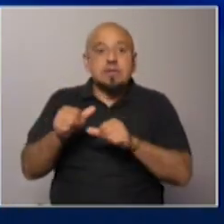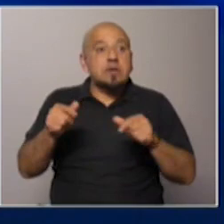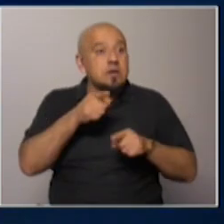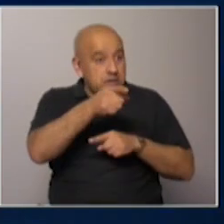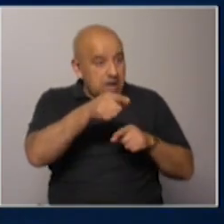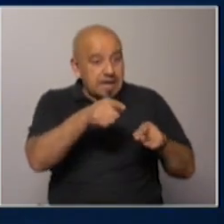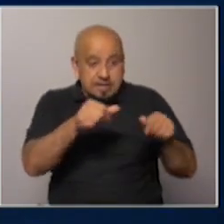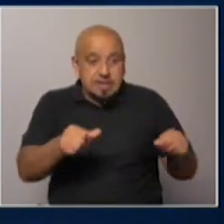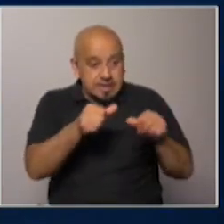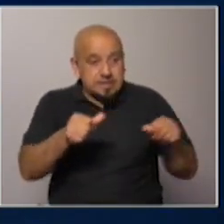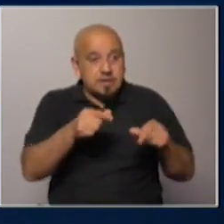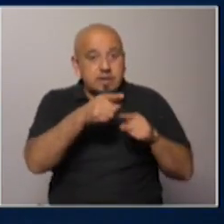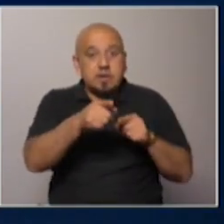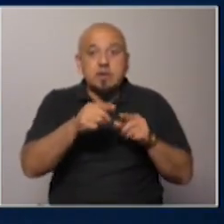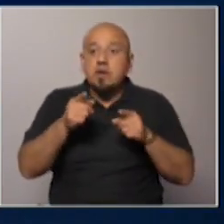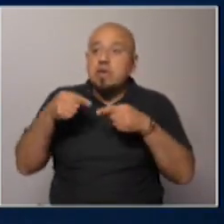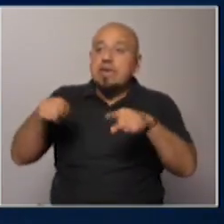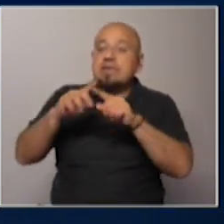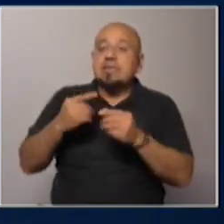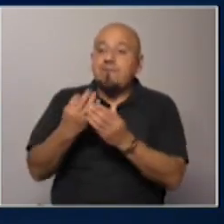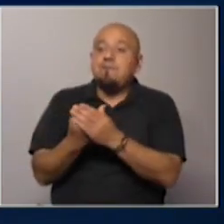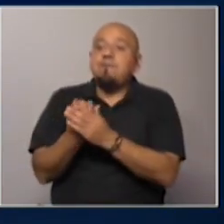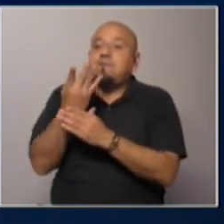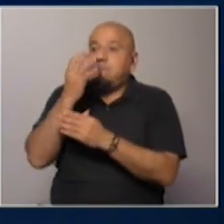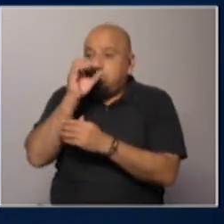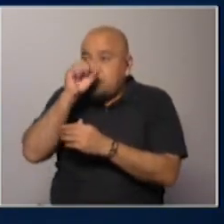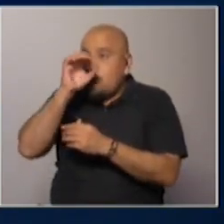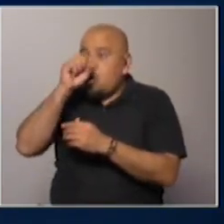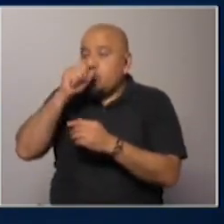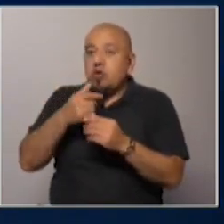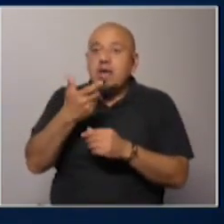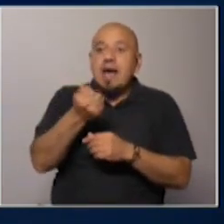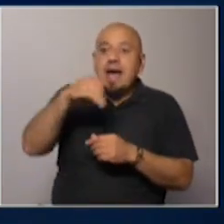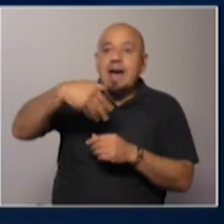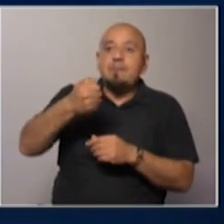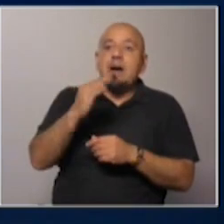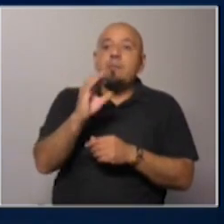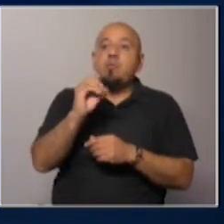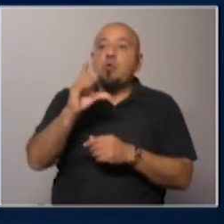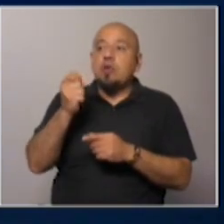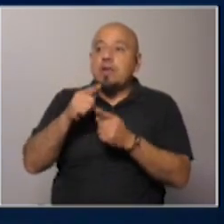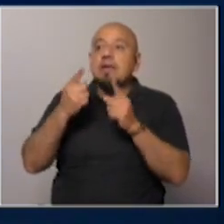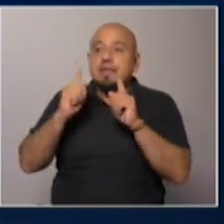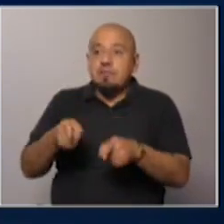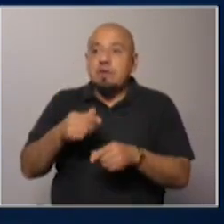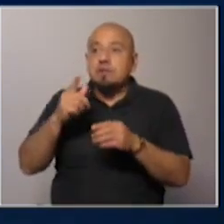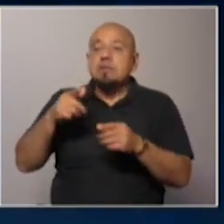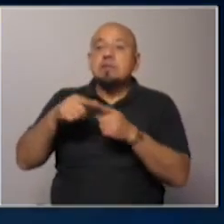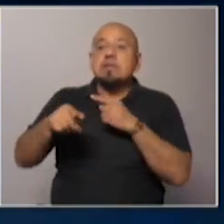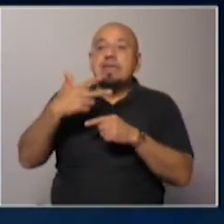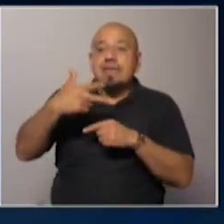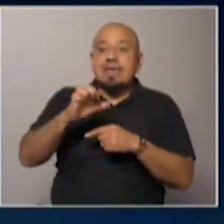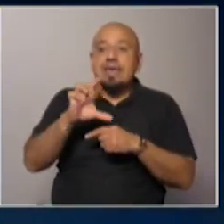se cultiva la savia de esa amapola se extrae para para producir el opio pero también la heroína que luego abastece a los